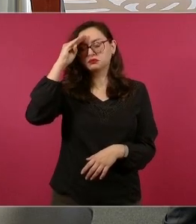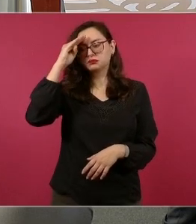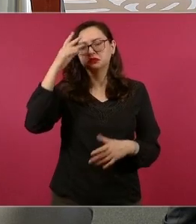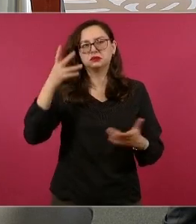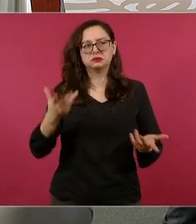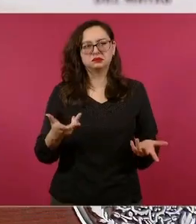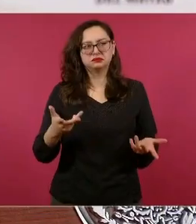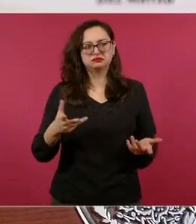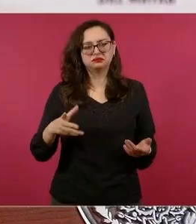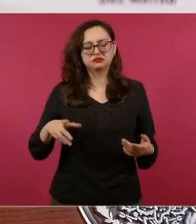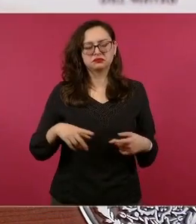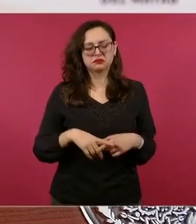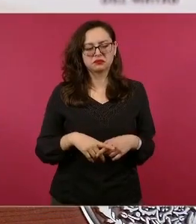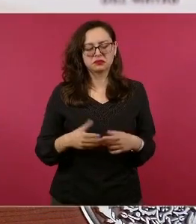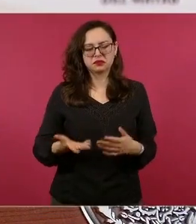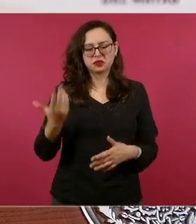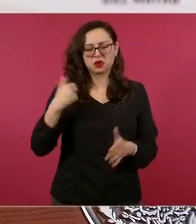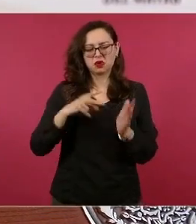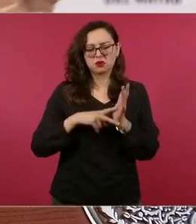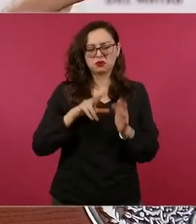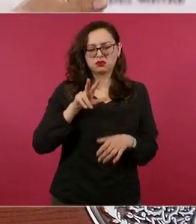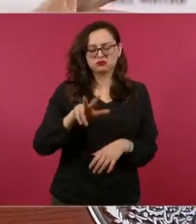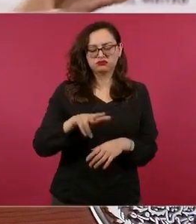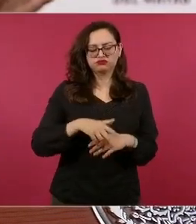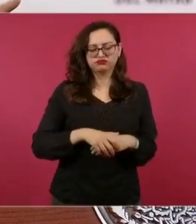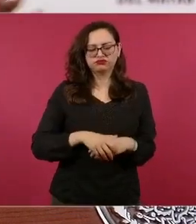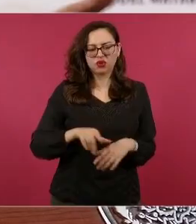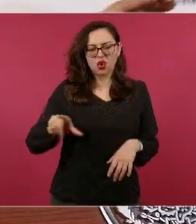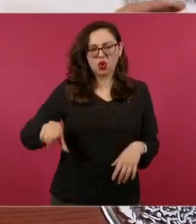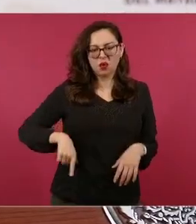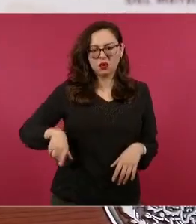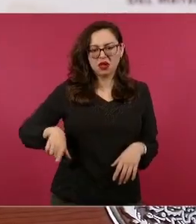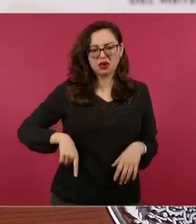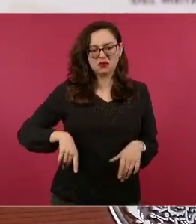helicópteros, aviones, para